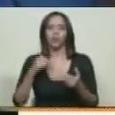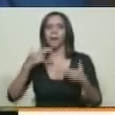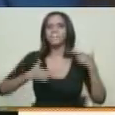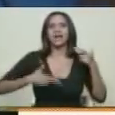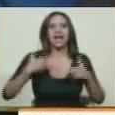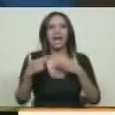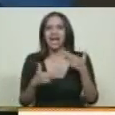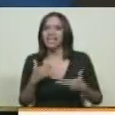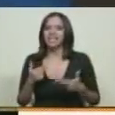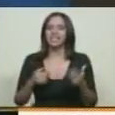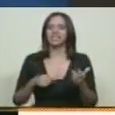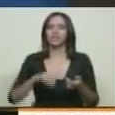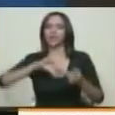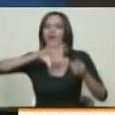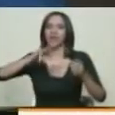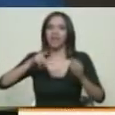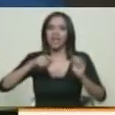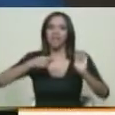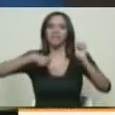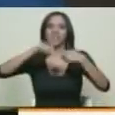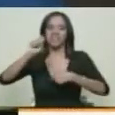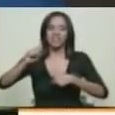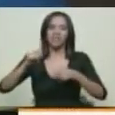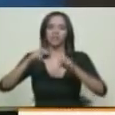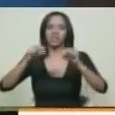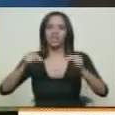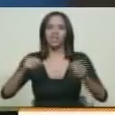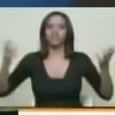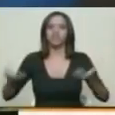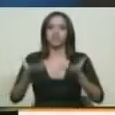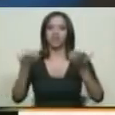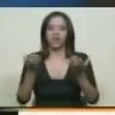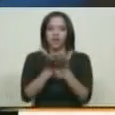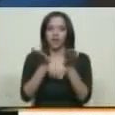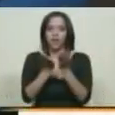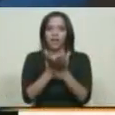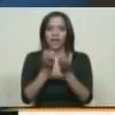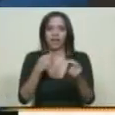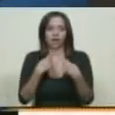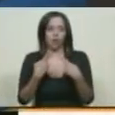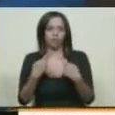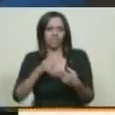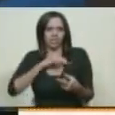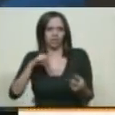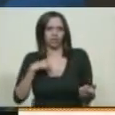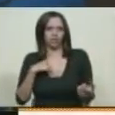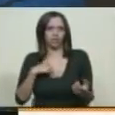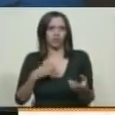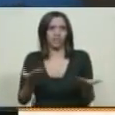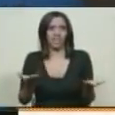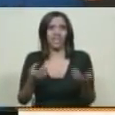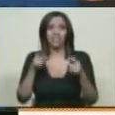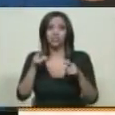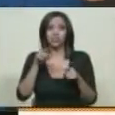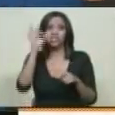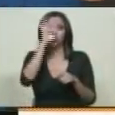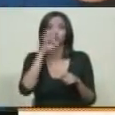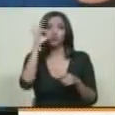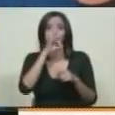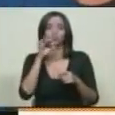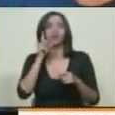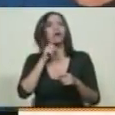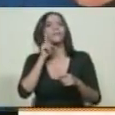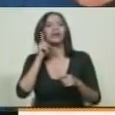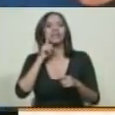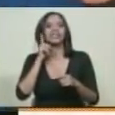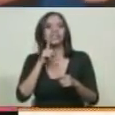vendemos tierras, que incendiamos escuelas, cuestiones que nosotros denunciamos que es una campaña sucia que viene montada de